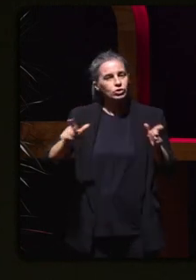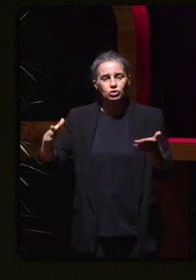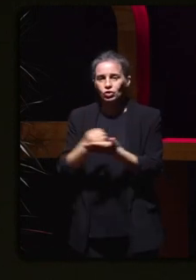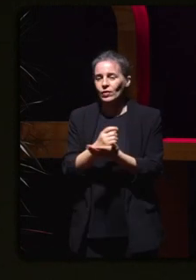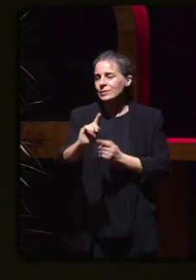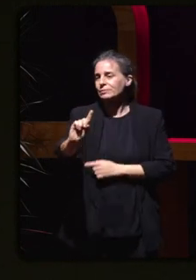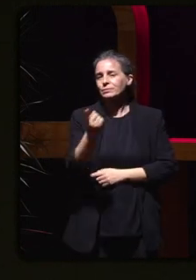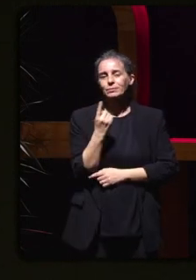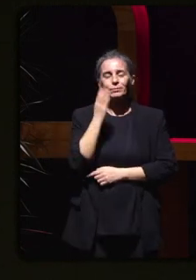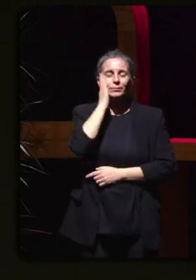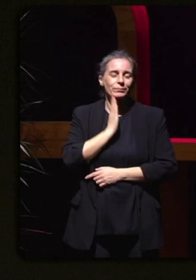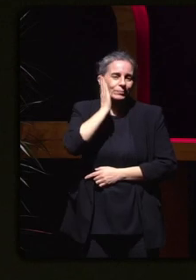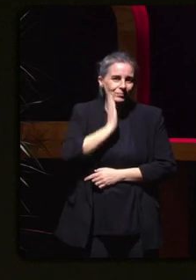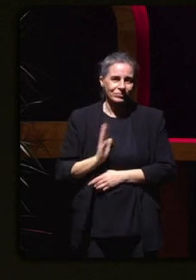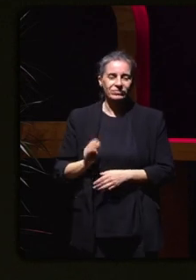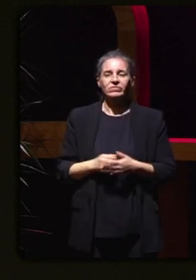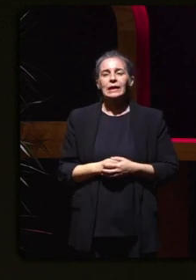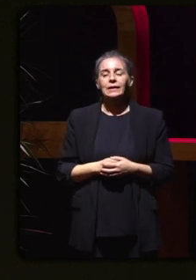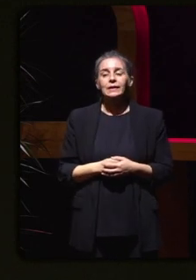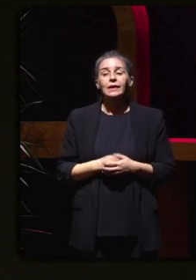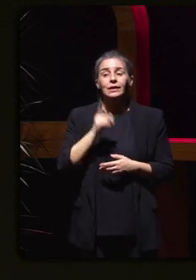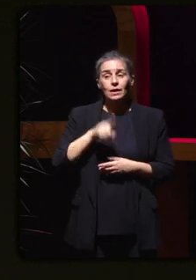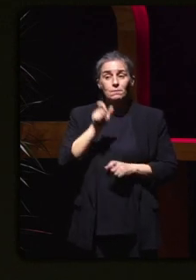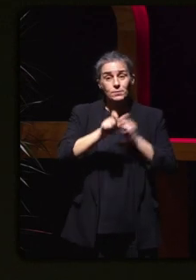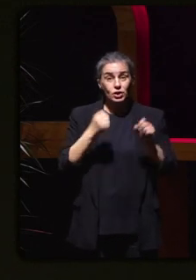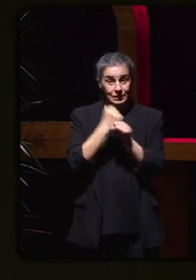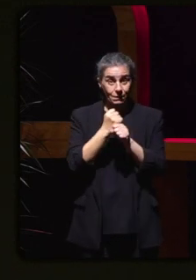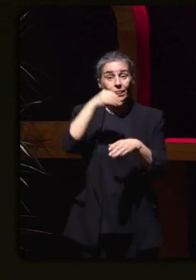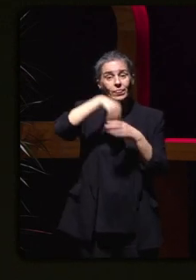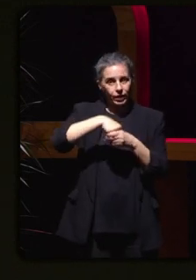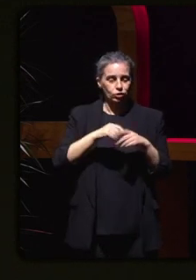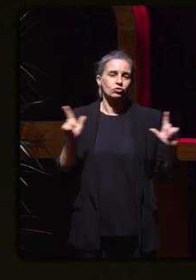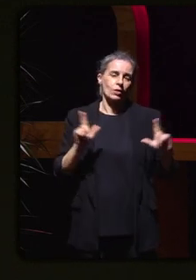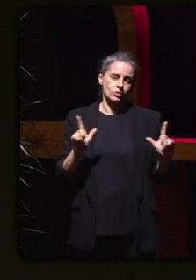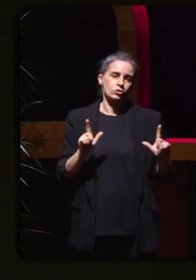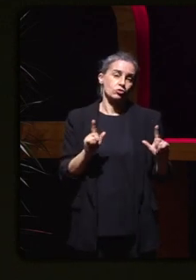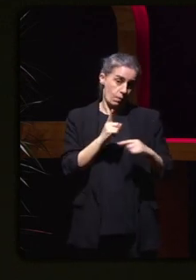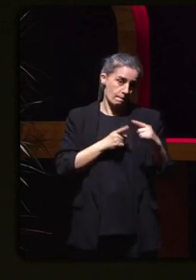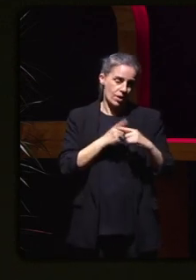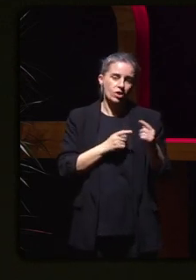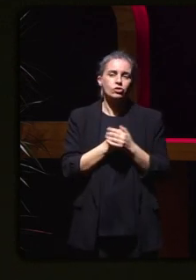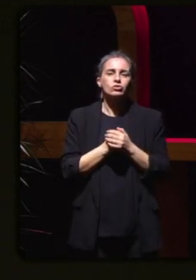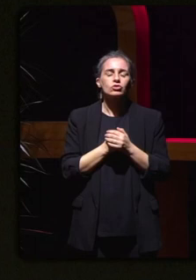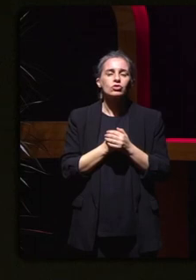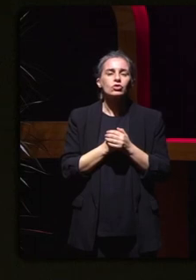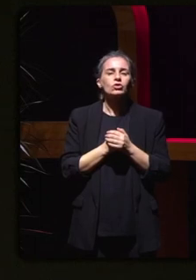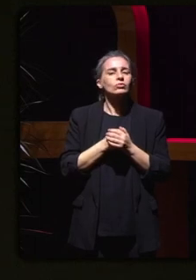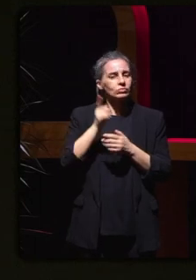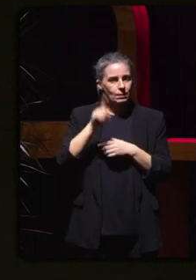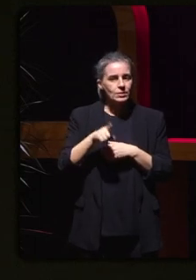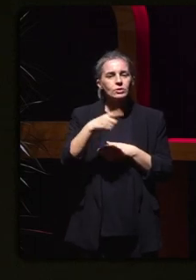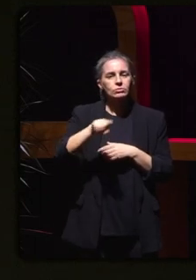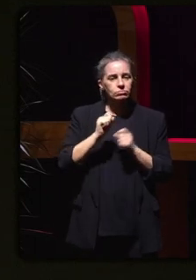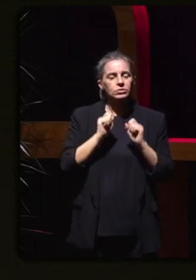tan cariños y tan generosa conmigo y luego Es verdad que la gente de los medios la gente de la propia televisión si te tiene muy en cuenta